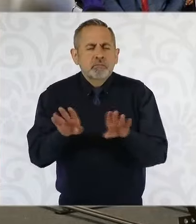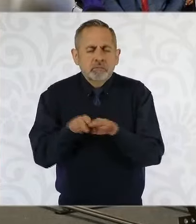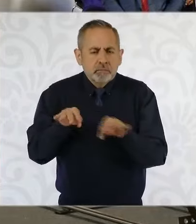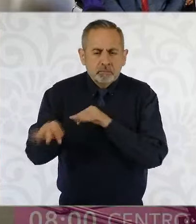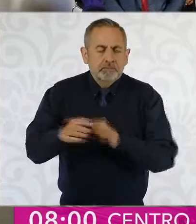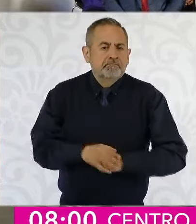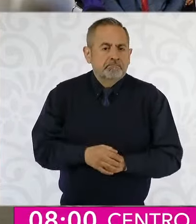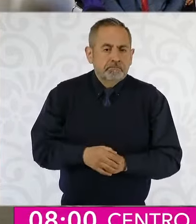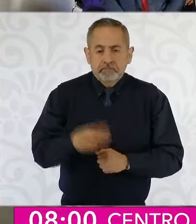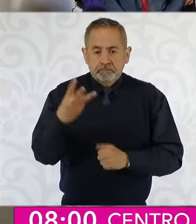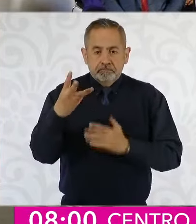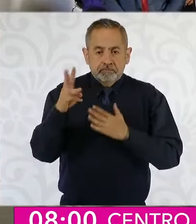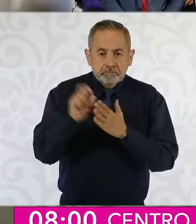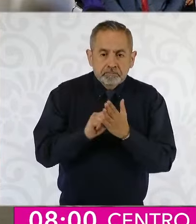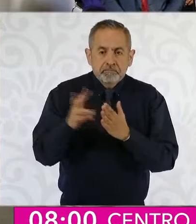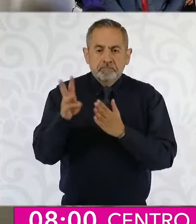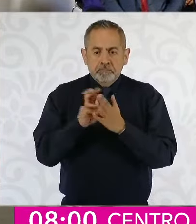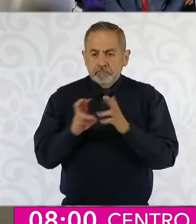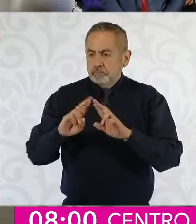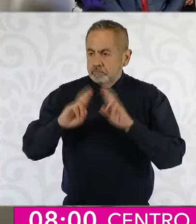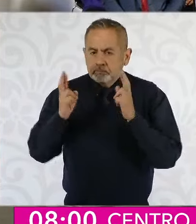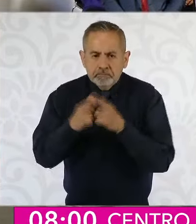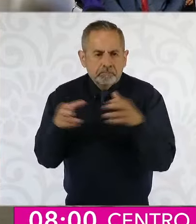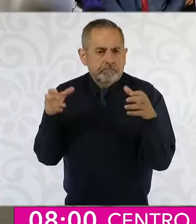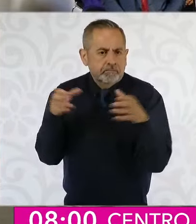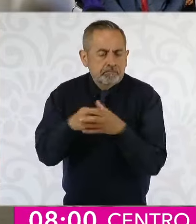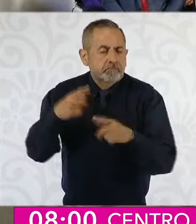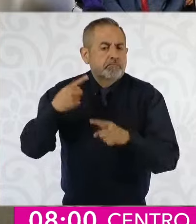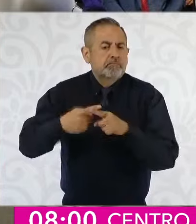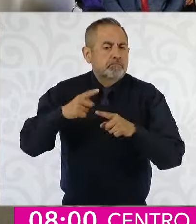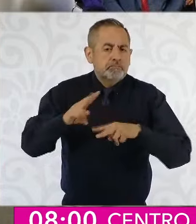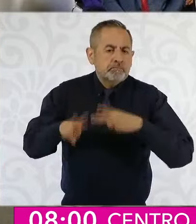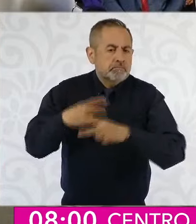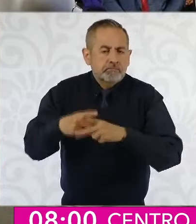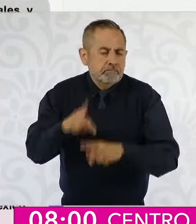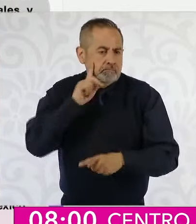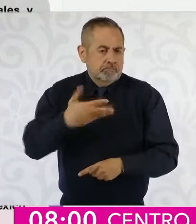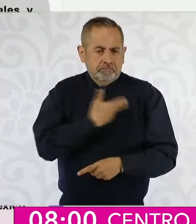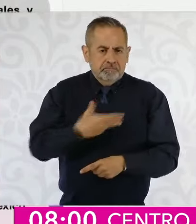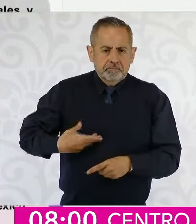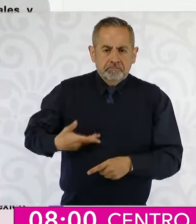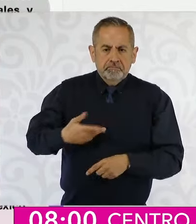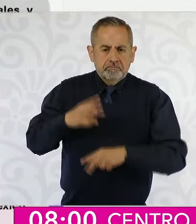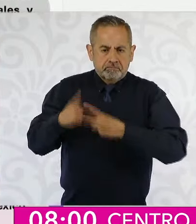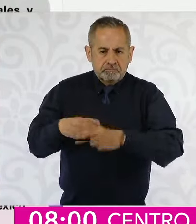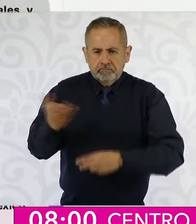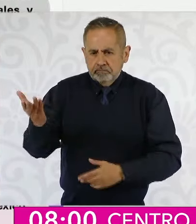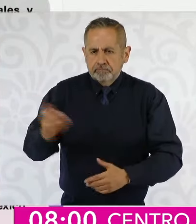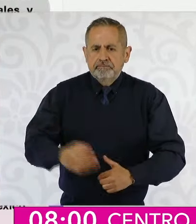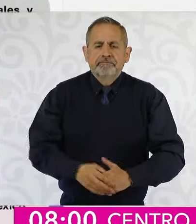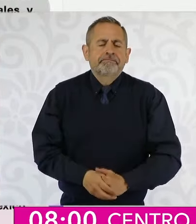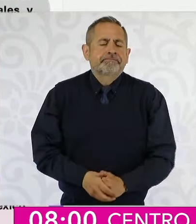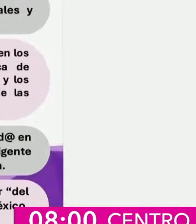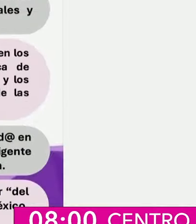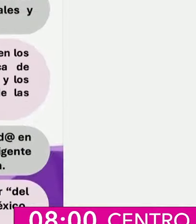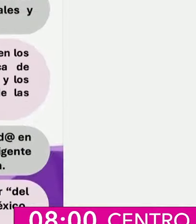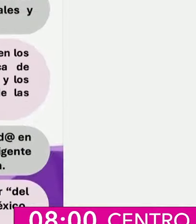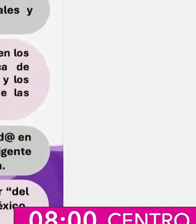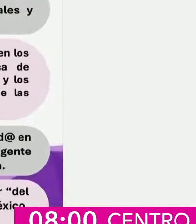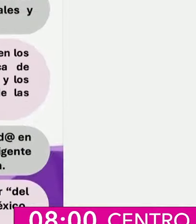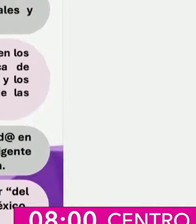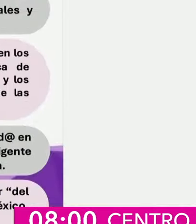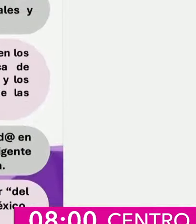con reuniones trimestrales encabezadas por la presidenta, y la idea es que también haya una junta